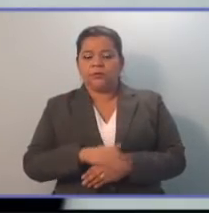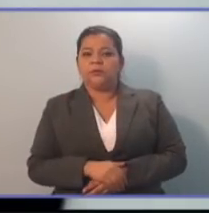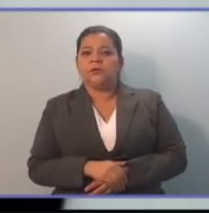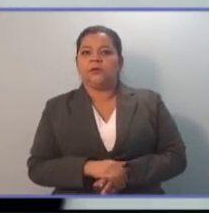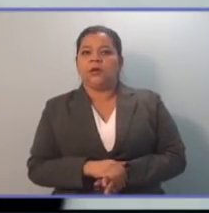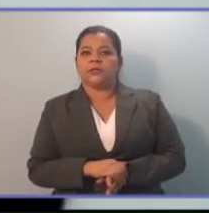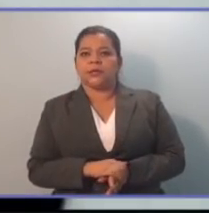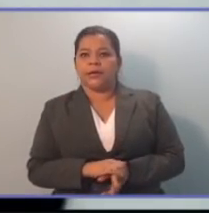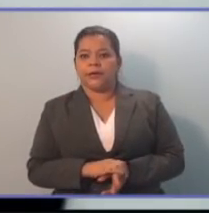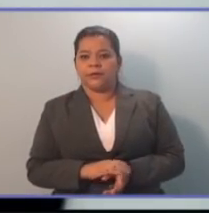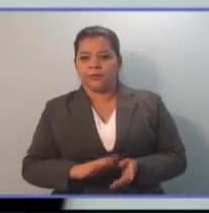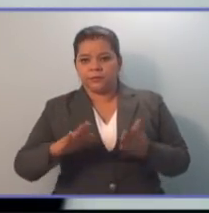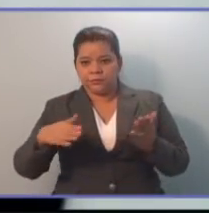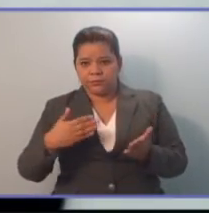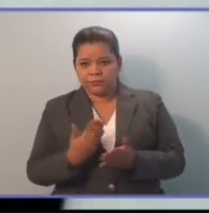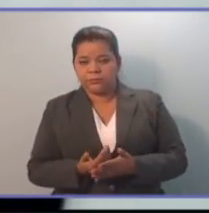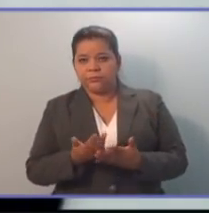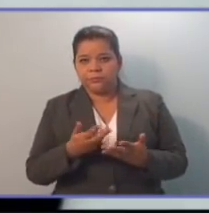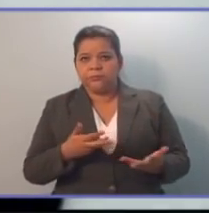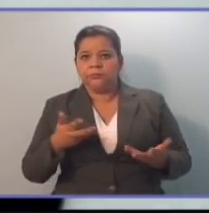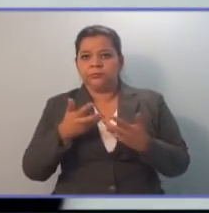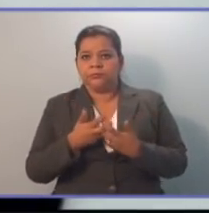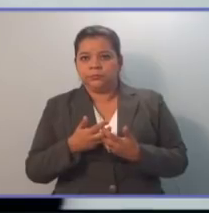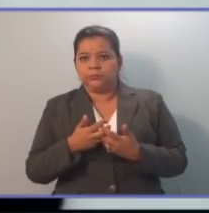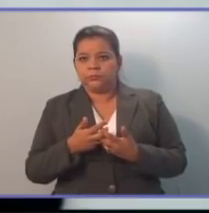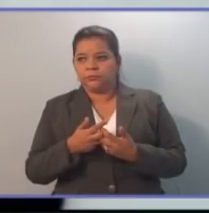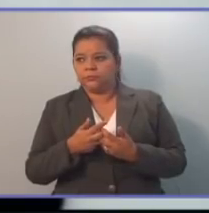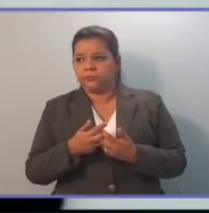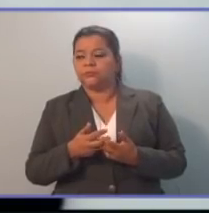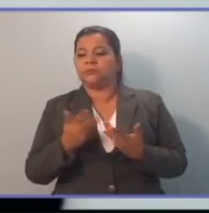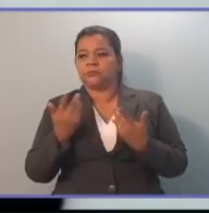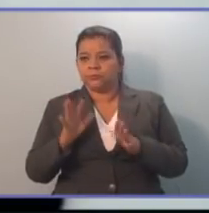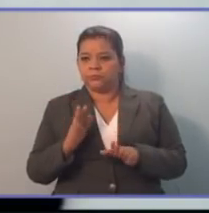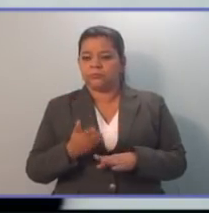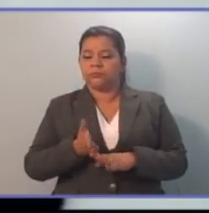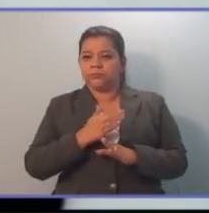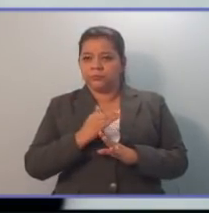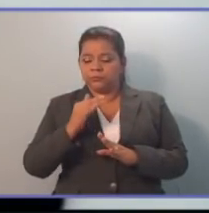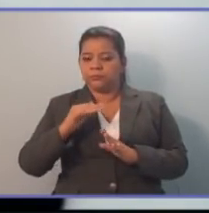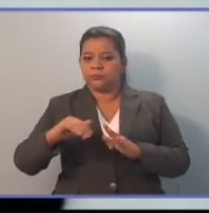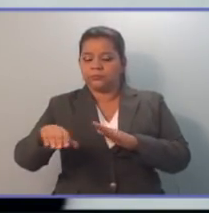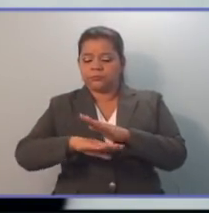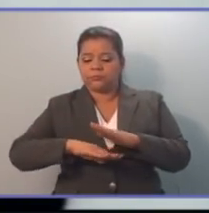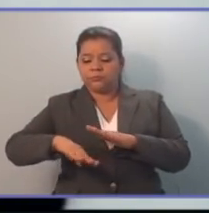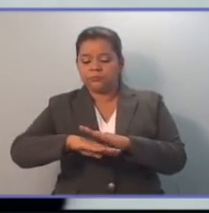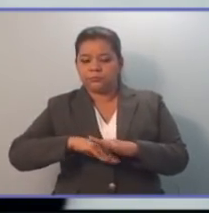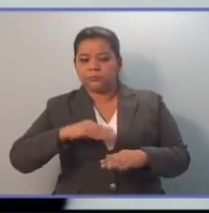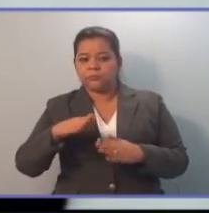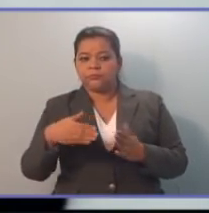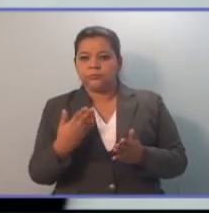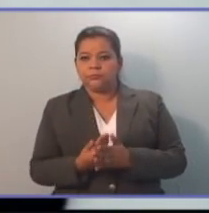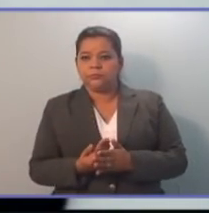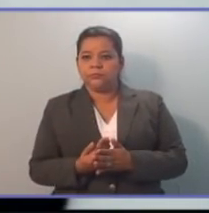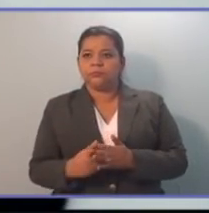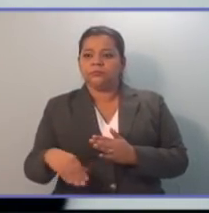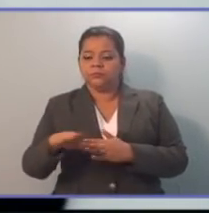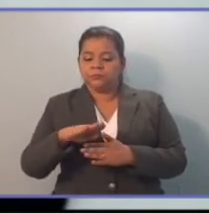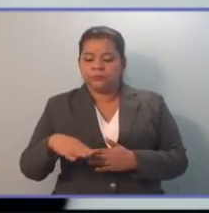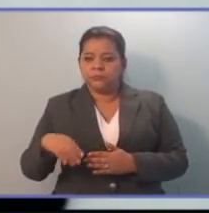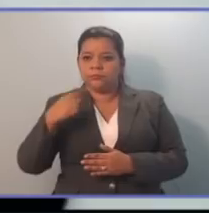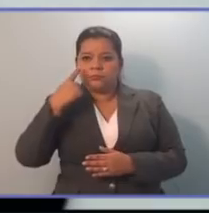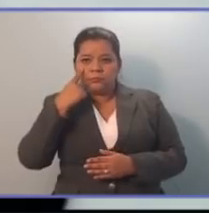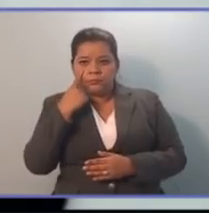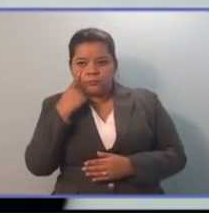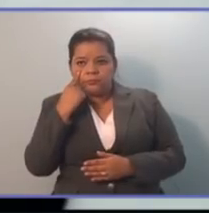los costos, pero también está lo que fue la base de la jurisdicción de